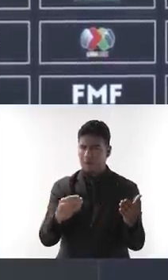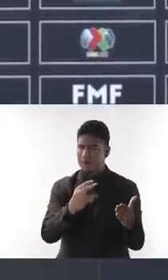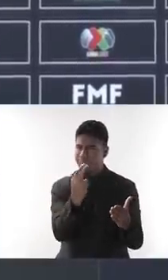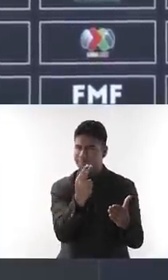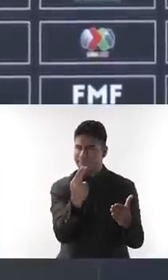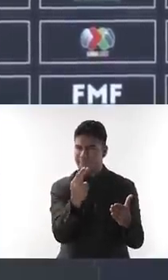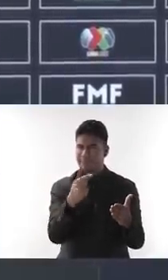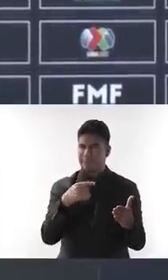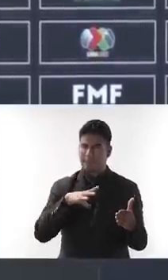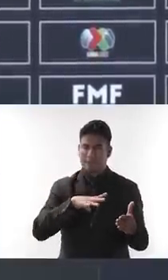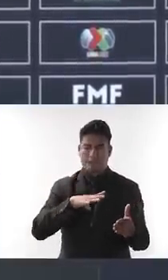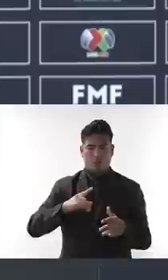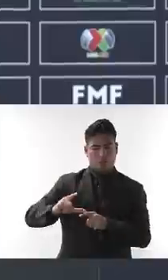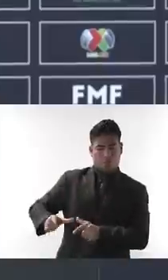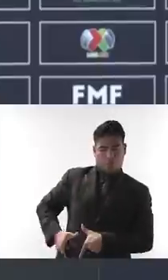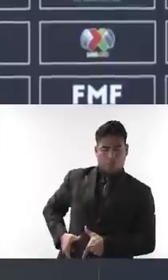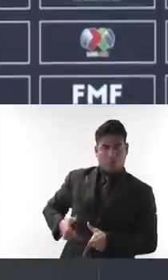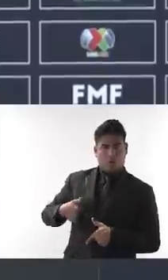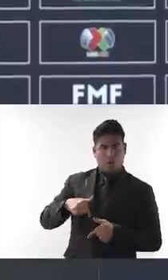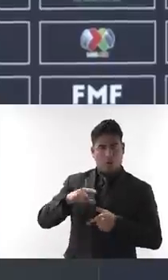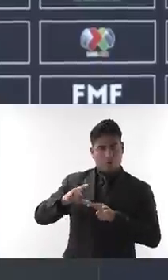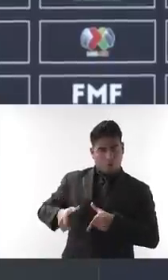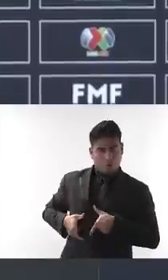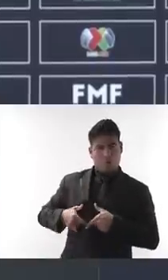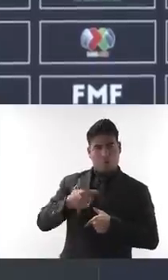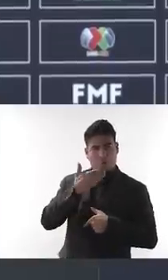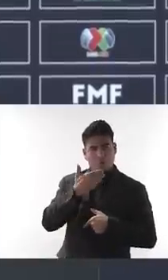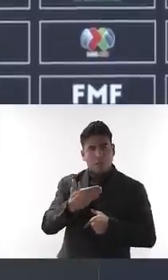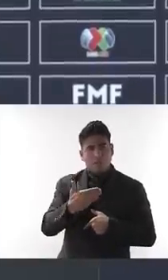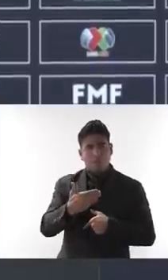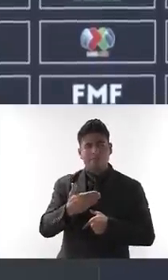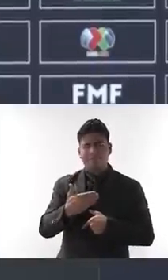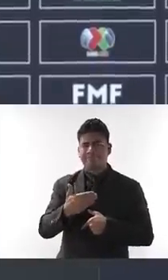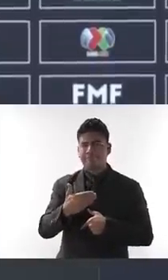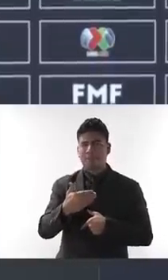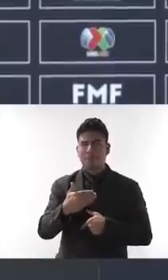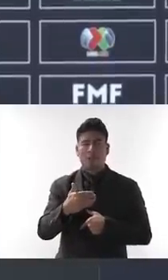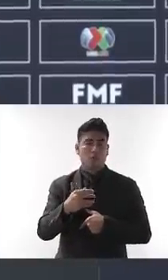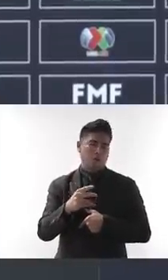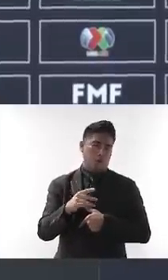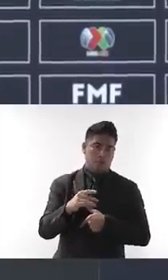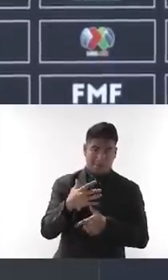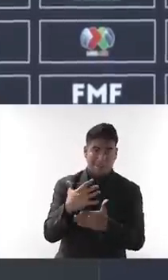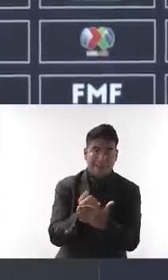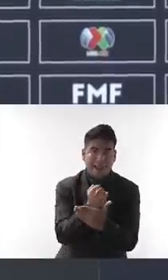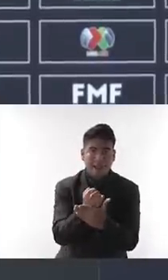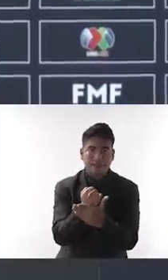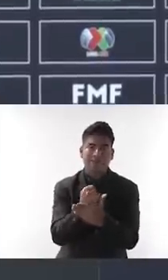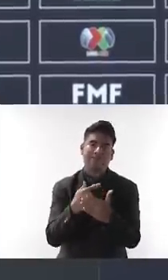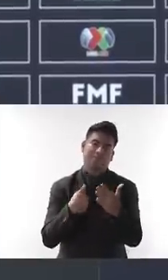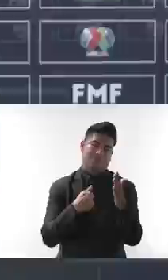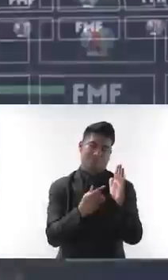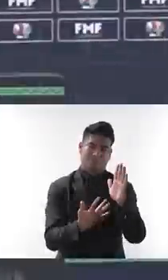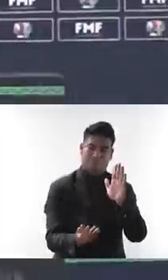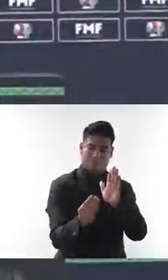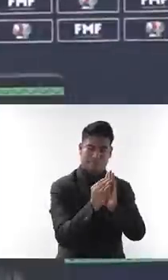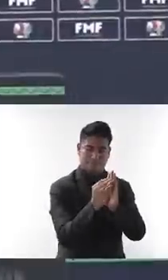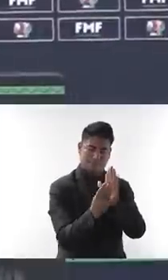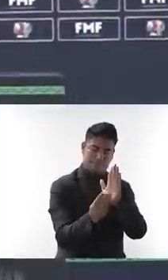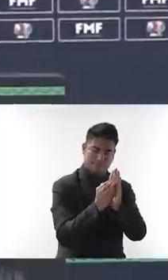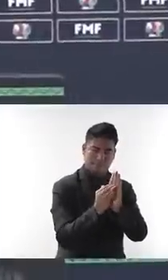año, tú te llevas los puntos de los dos torneos, con esa claridad.